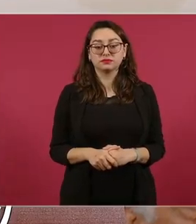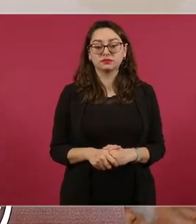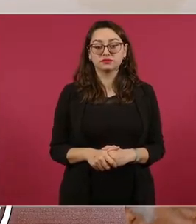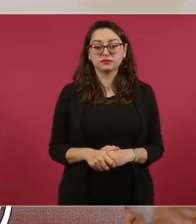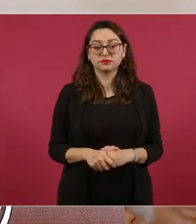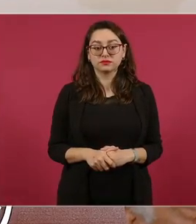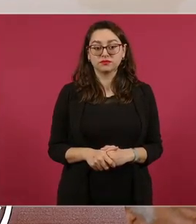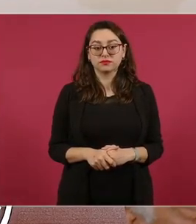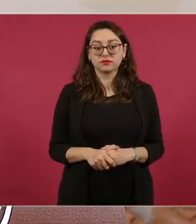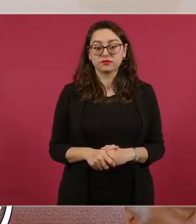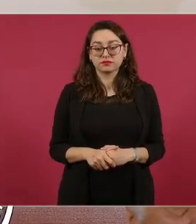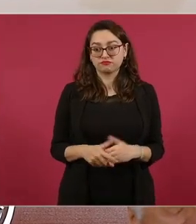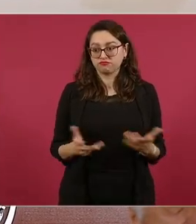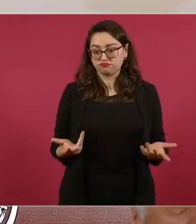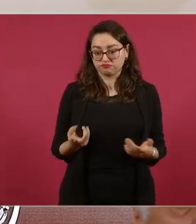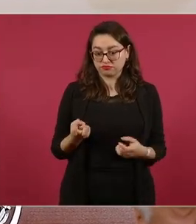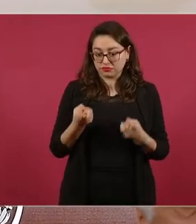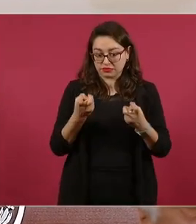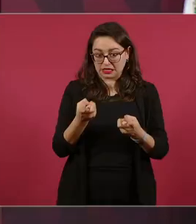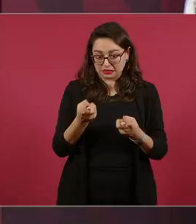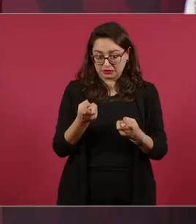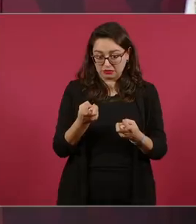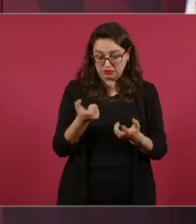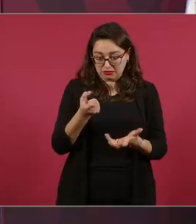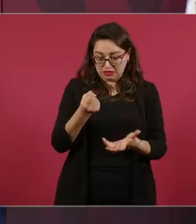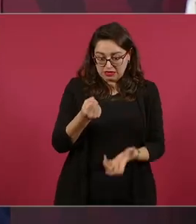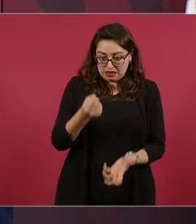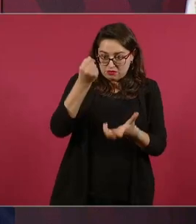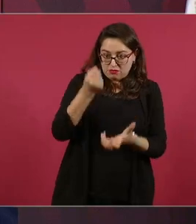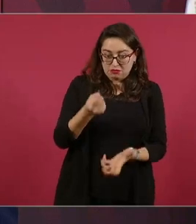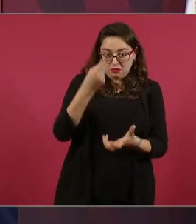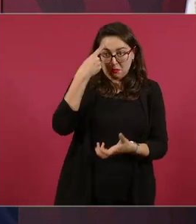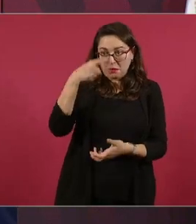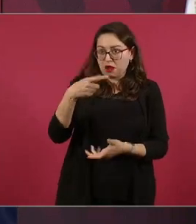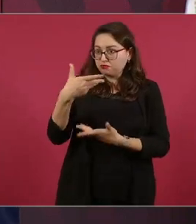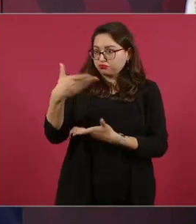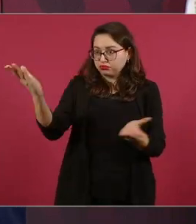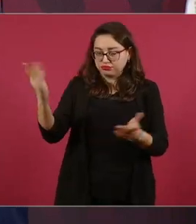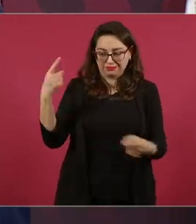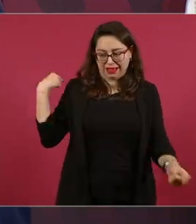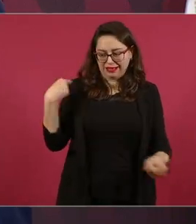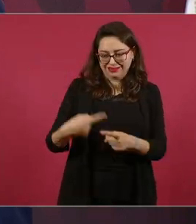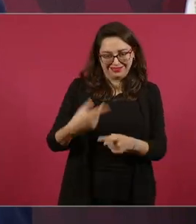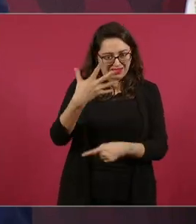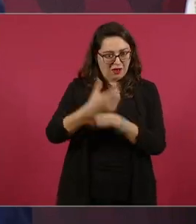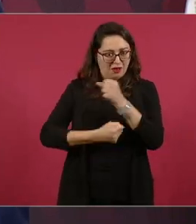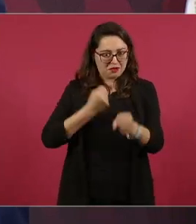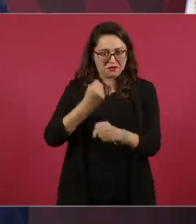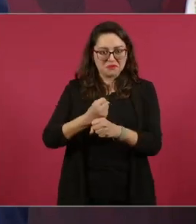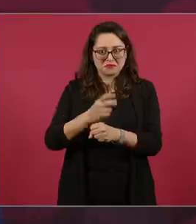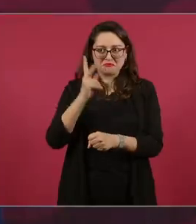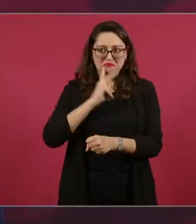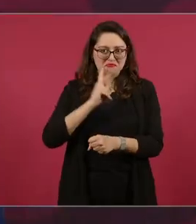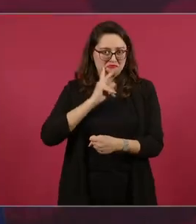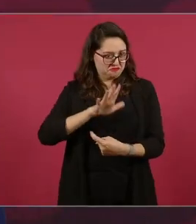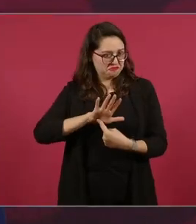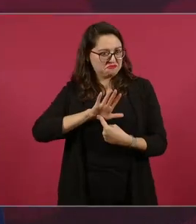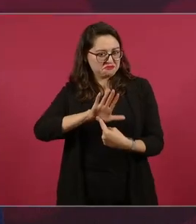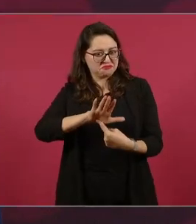y que así se liberaban fondos para el desarrollo, como lo estamos haciendo. Me da mucha